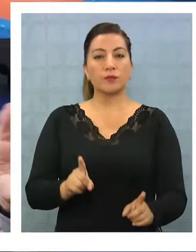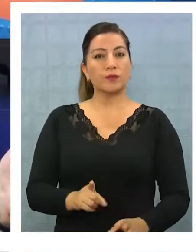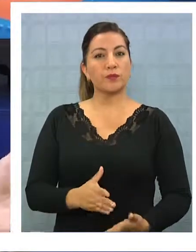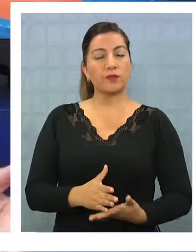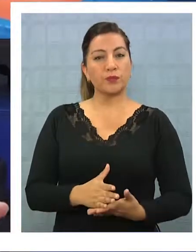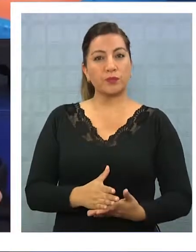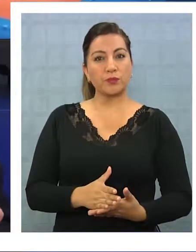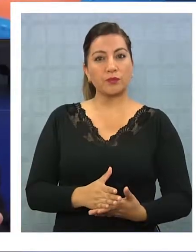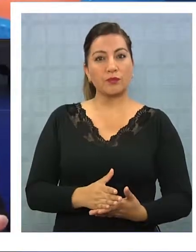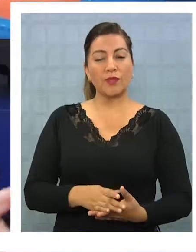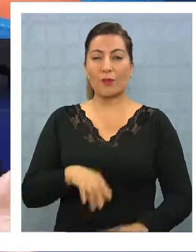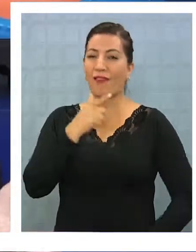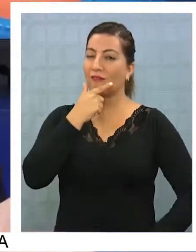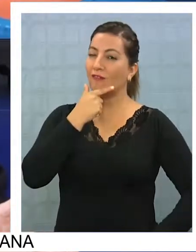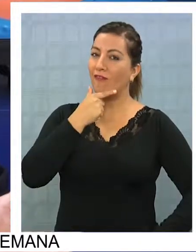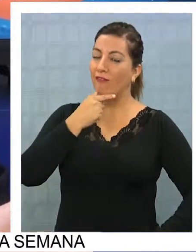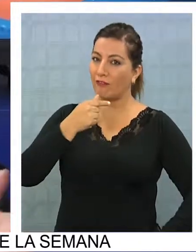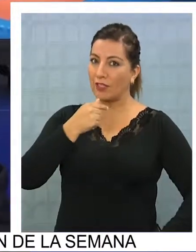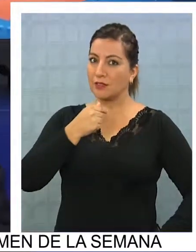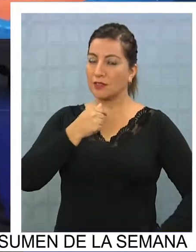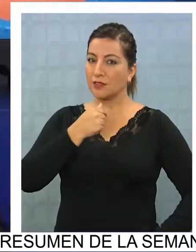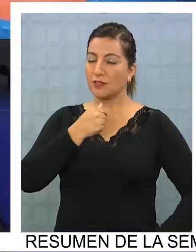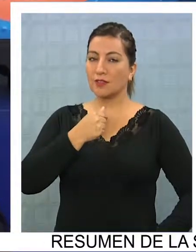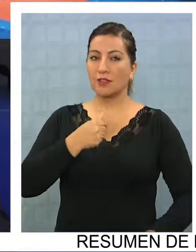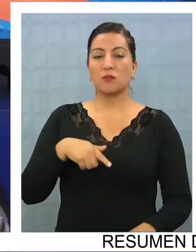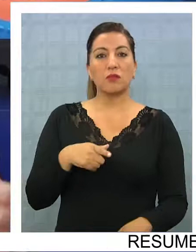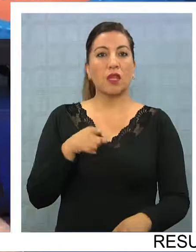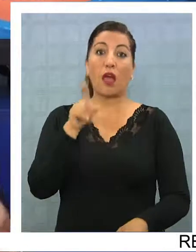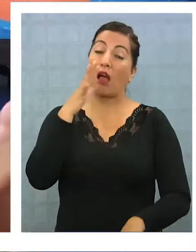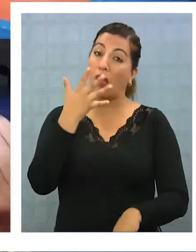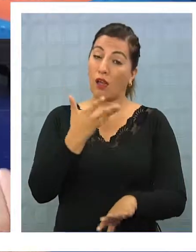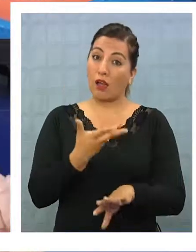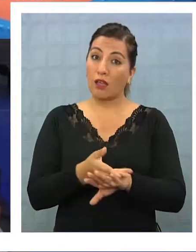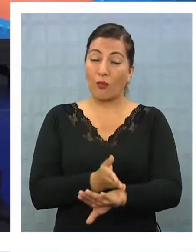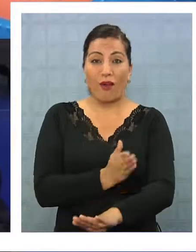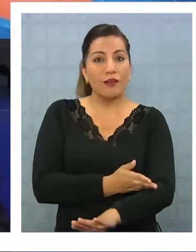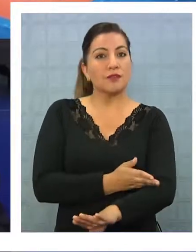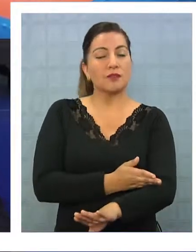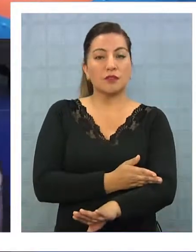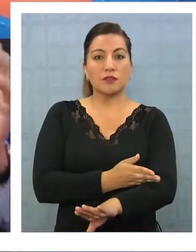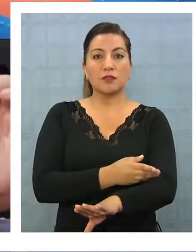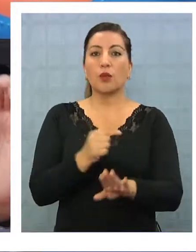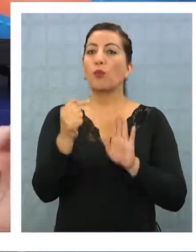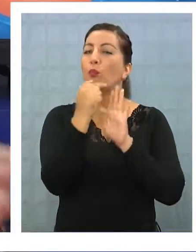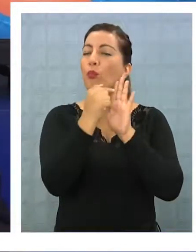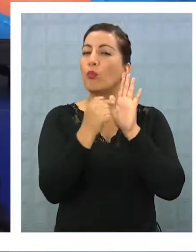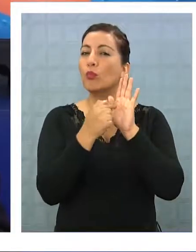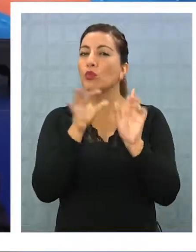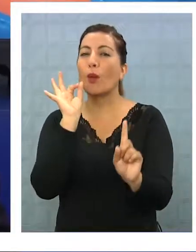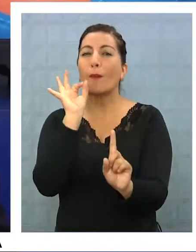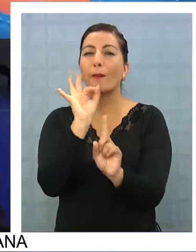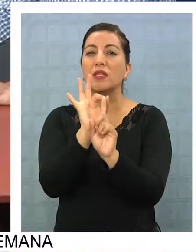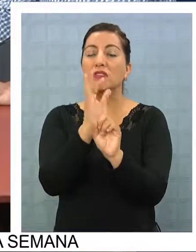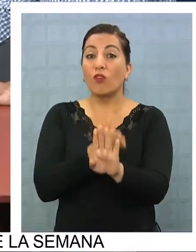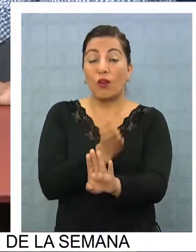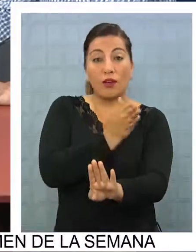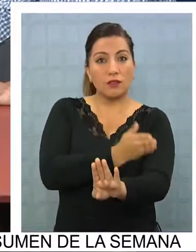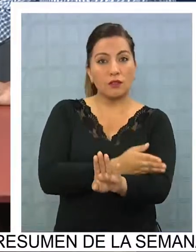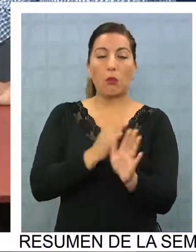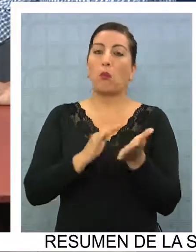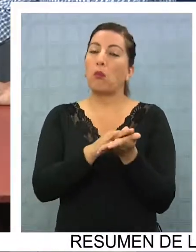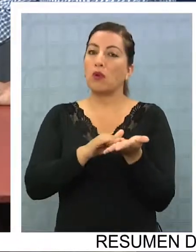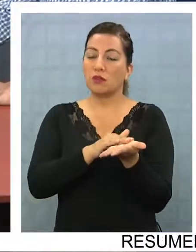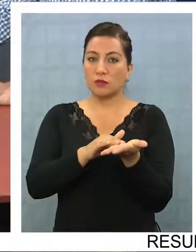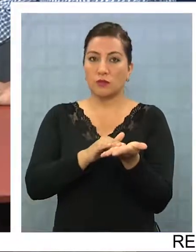mayor facilidad y efectividad si es que hubiesen estado planteados como puntos específicos desde el comienzo. Por